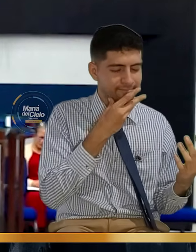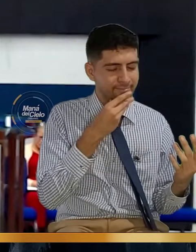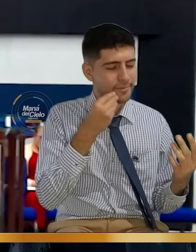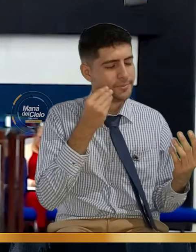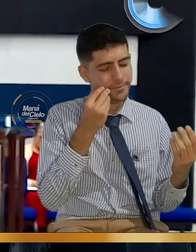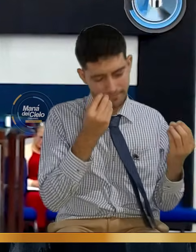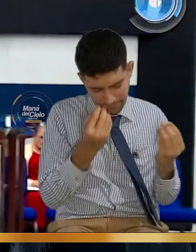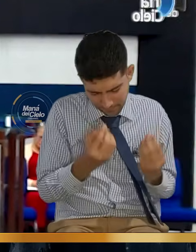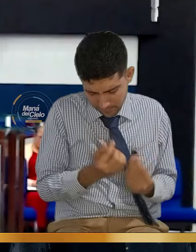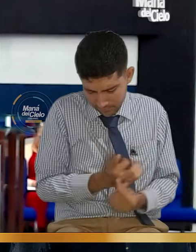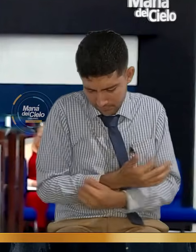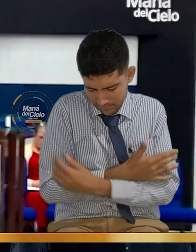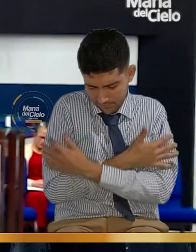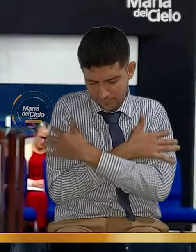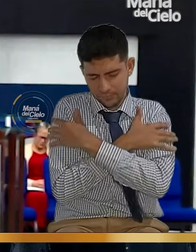Cómprela.